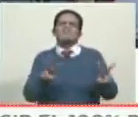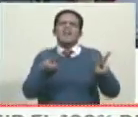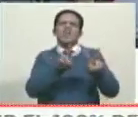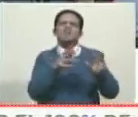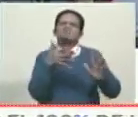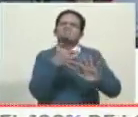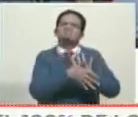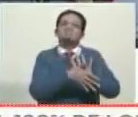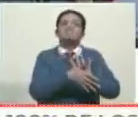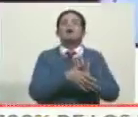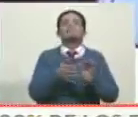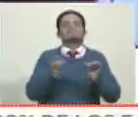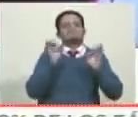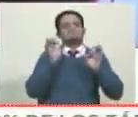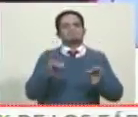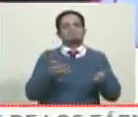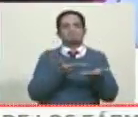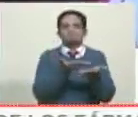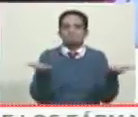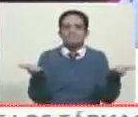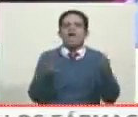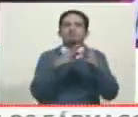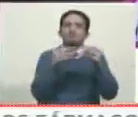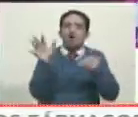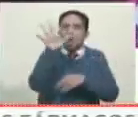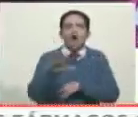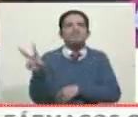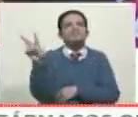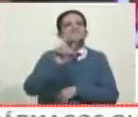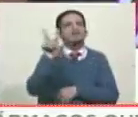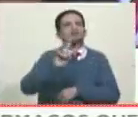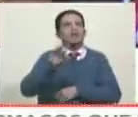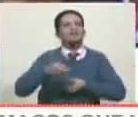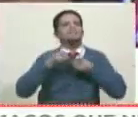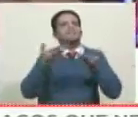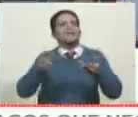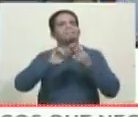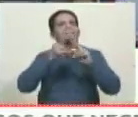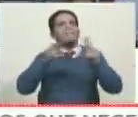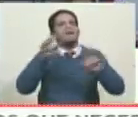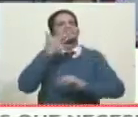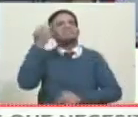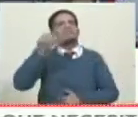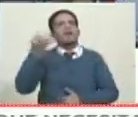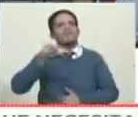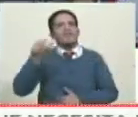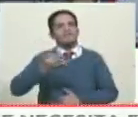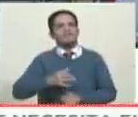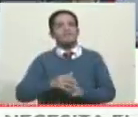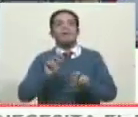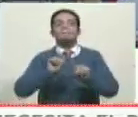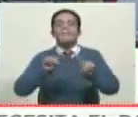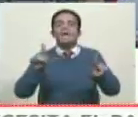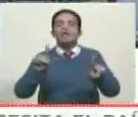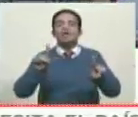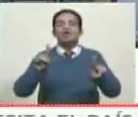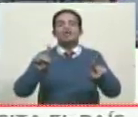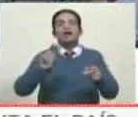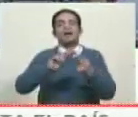es garantizarle a los venezolanos y las venezolanas una paz verdadera pero no una paz